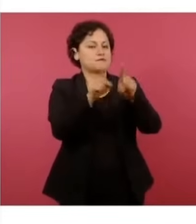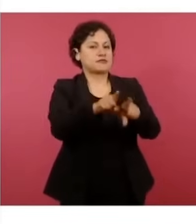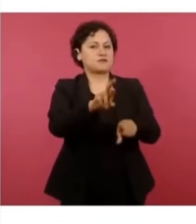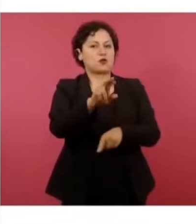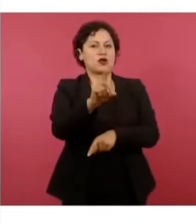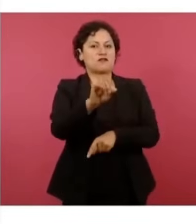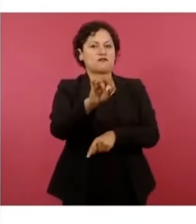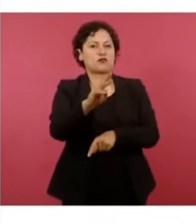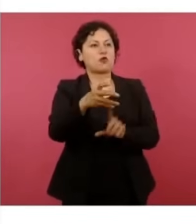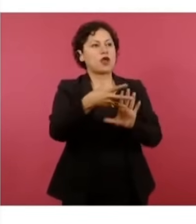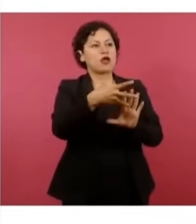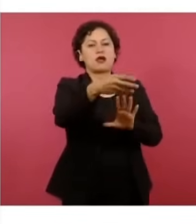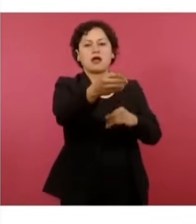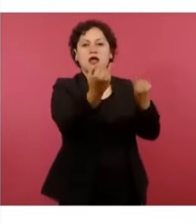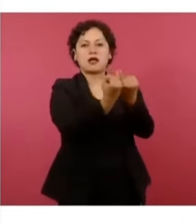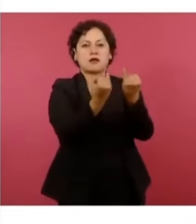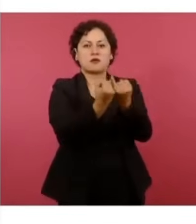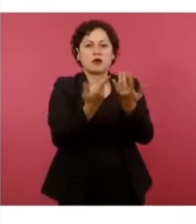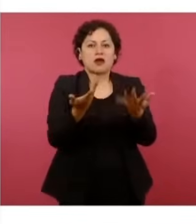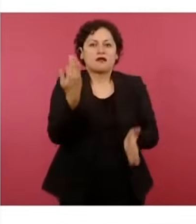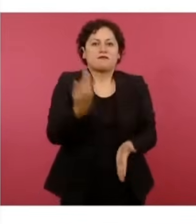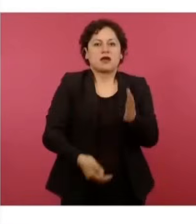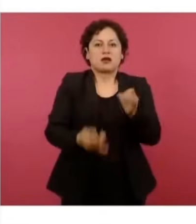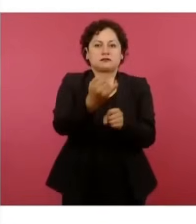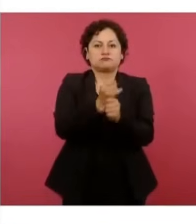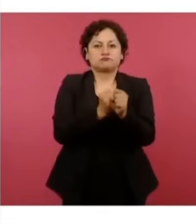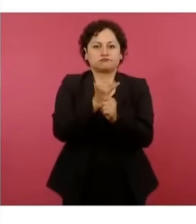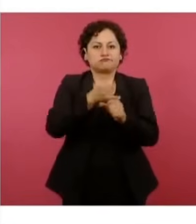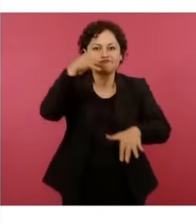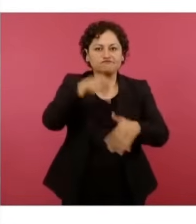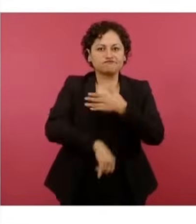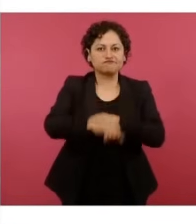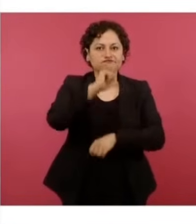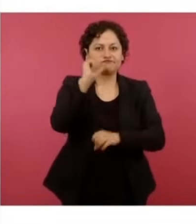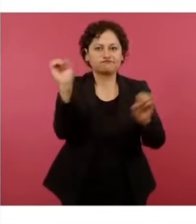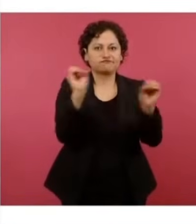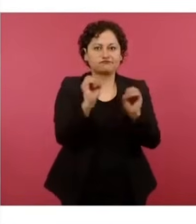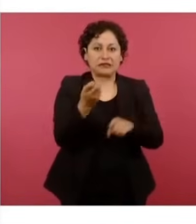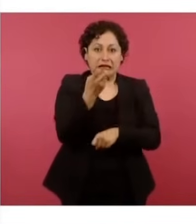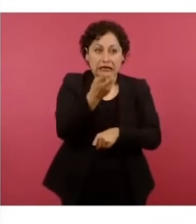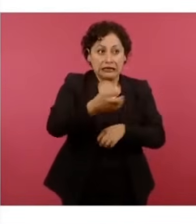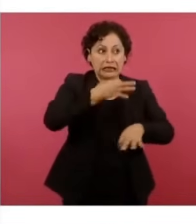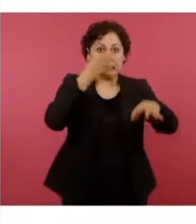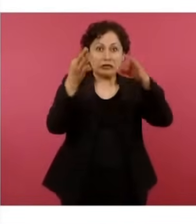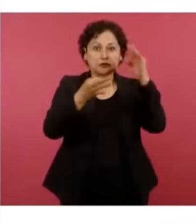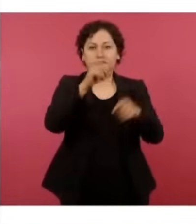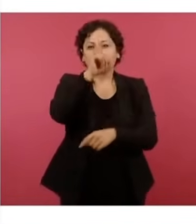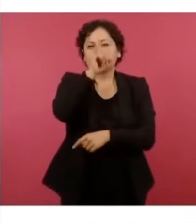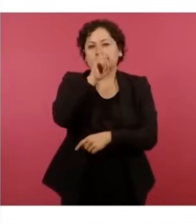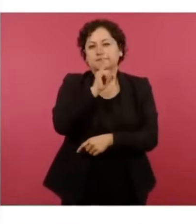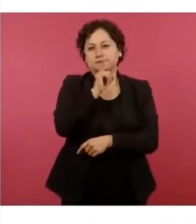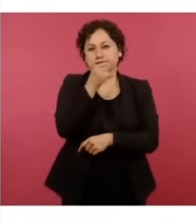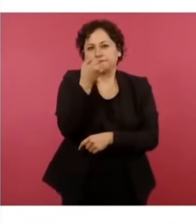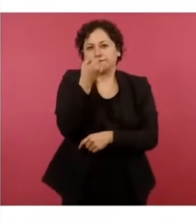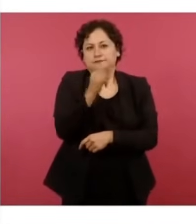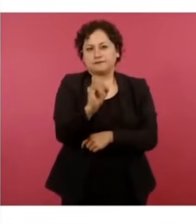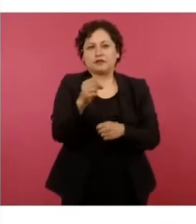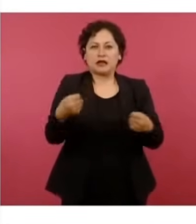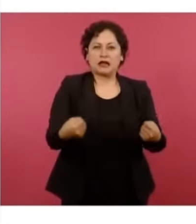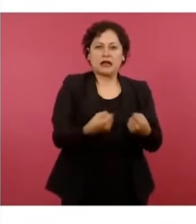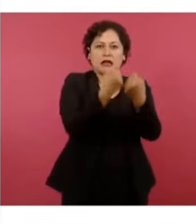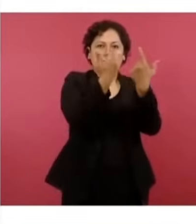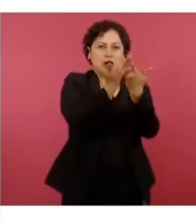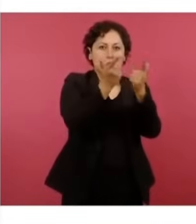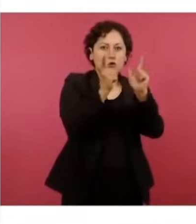verificar. Esa supuesta noticia resultó ser mentira. No hubo enfrentamientos entre grupos de la delincuencia organizada